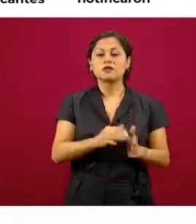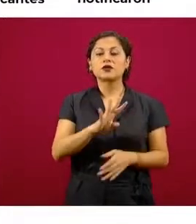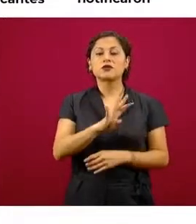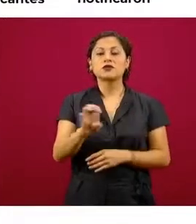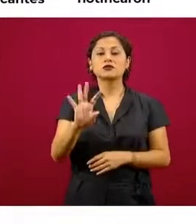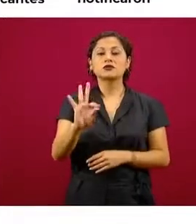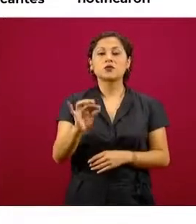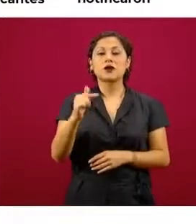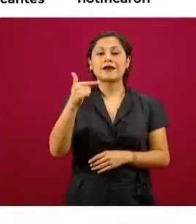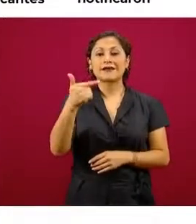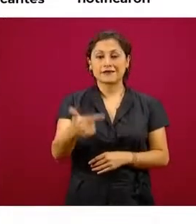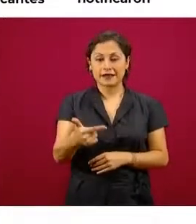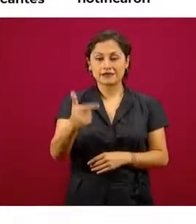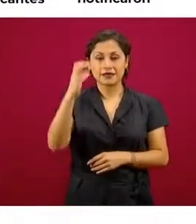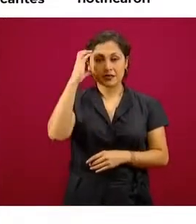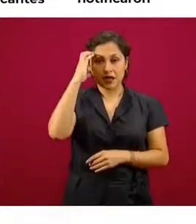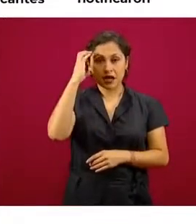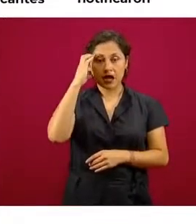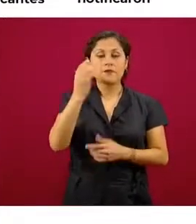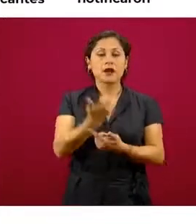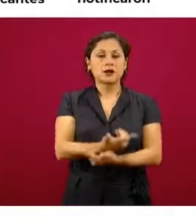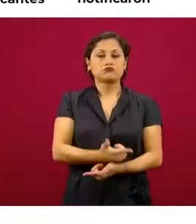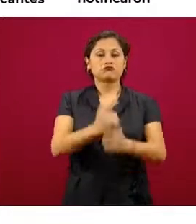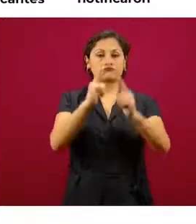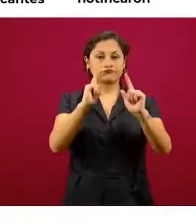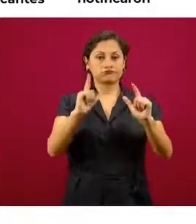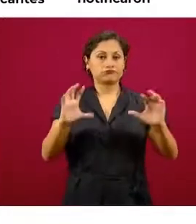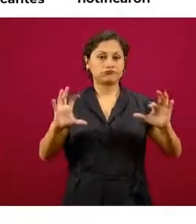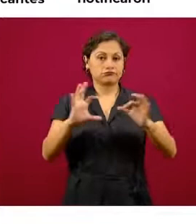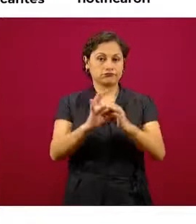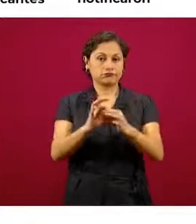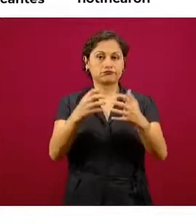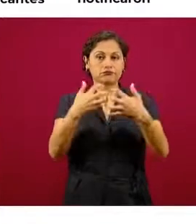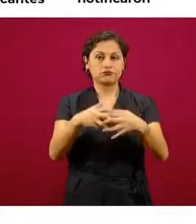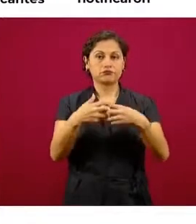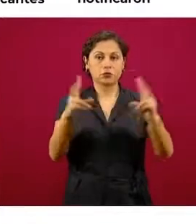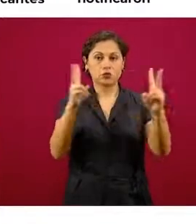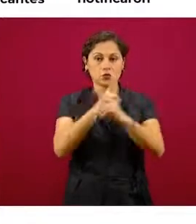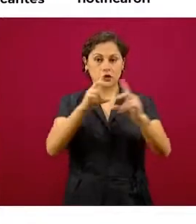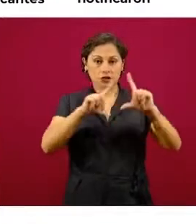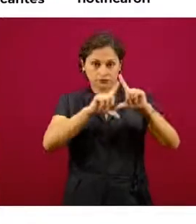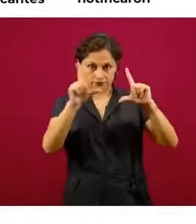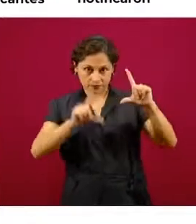5.447 camas con ventilador disponibles a nivel nacional, así como también